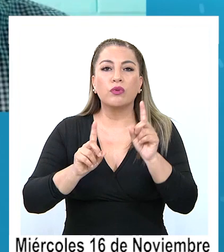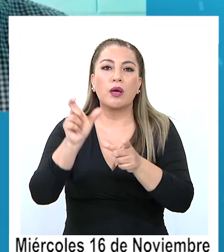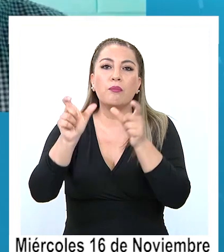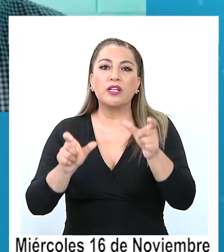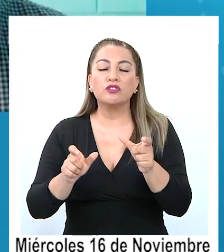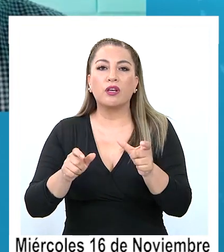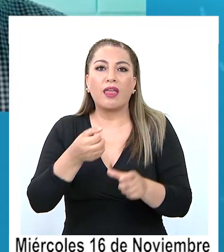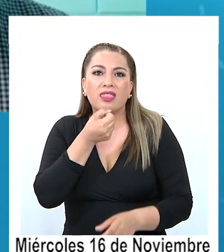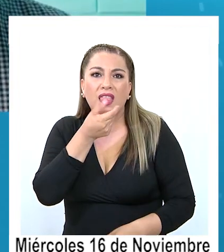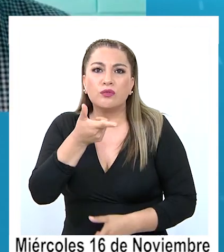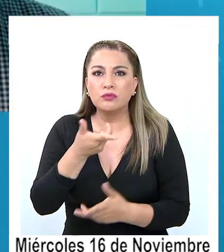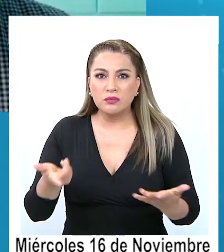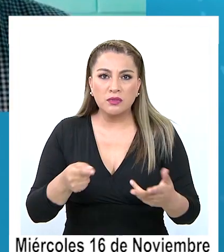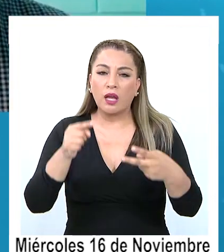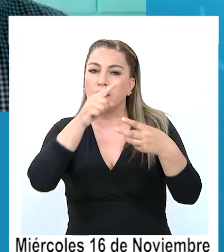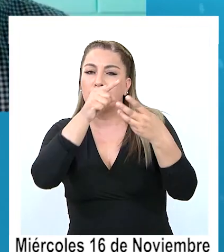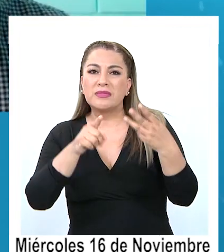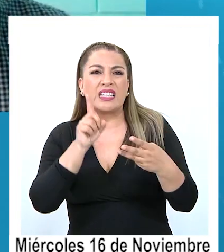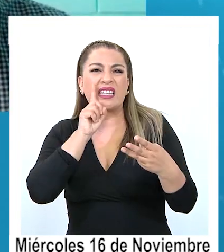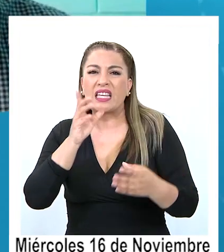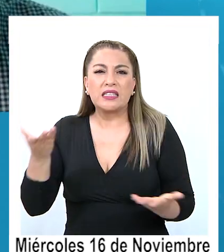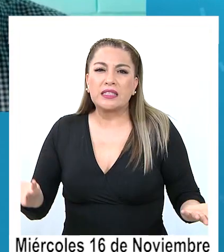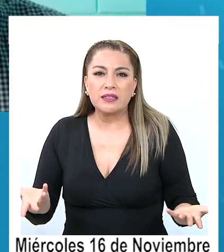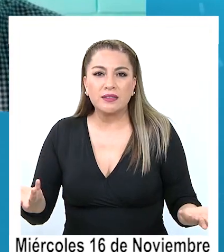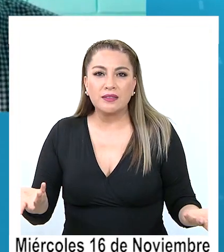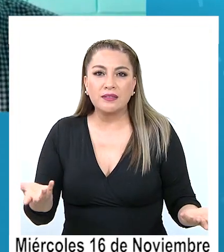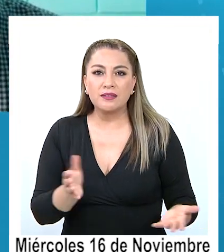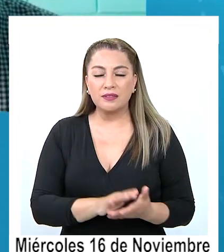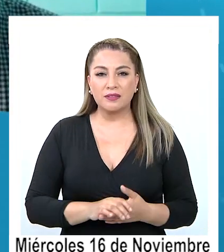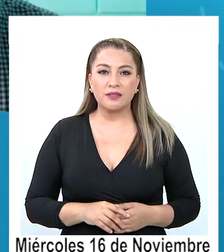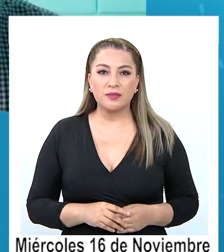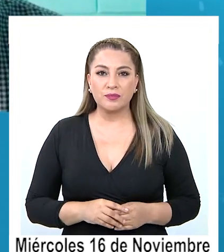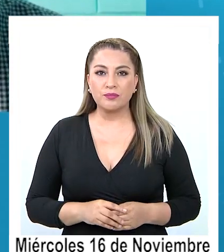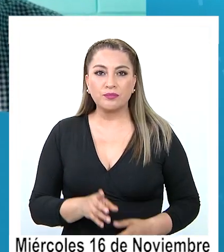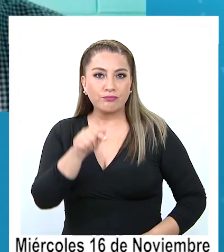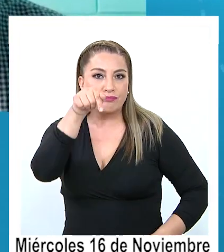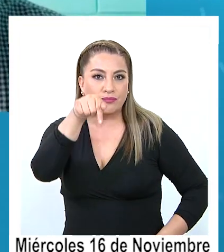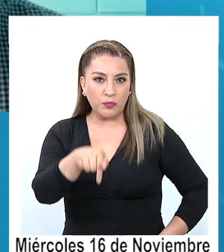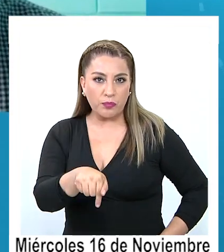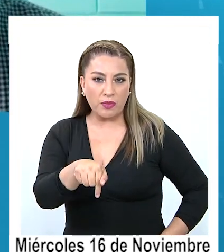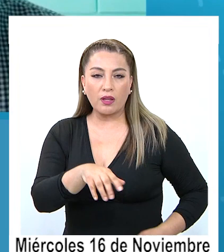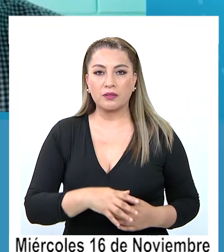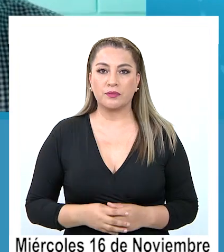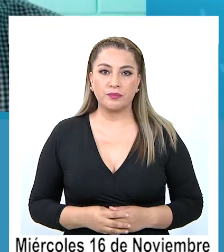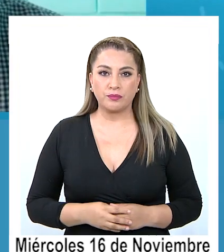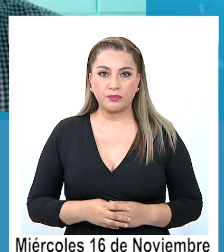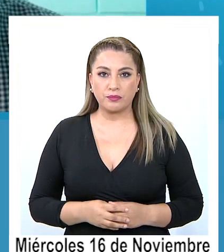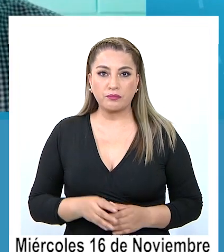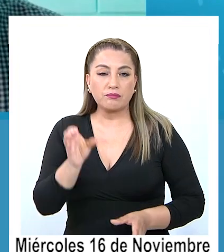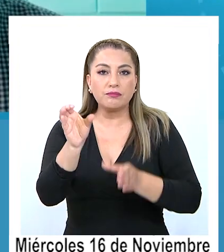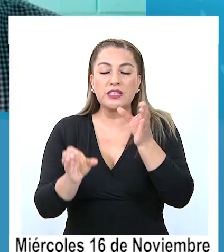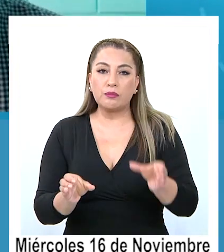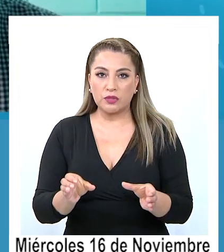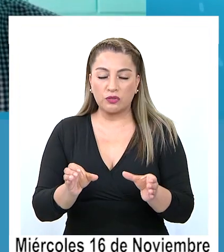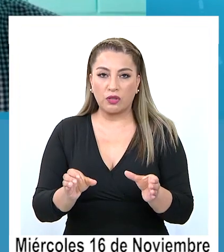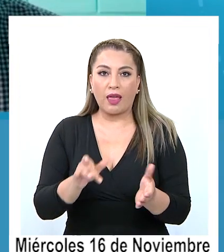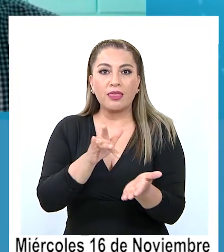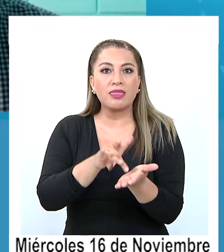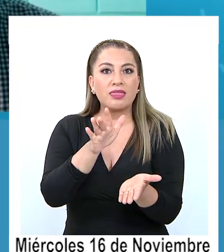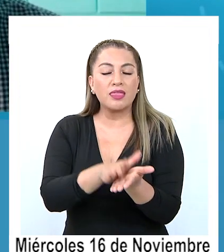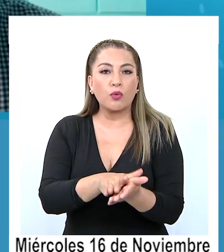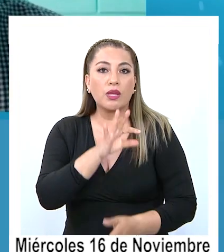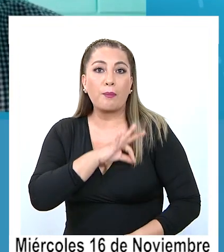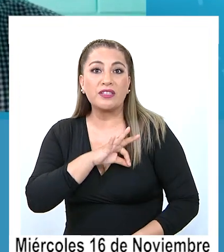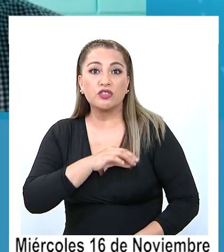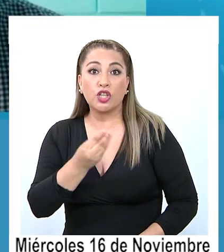sido demandadas? ¿Quiénes son? Hoy día, bueno. Las personas que son deudoras de